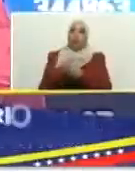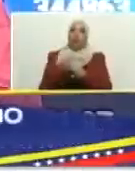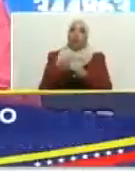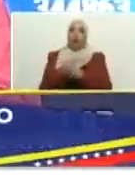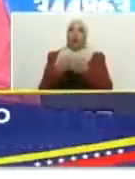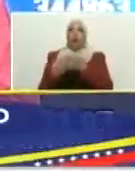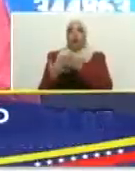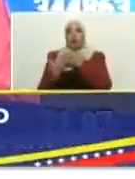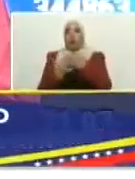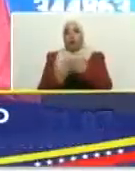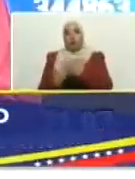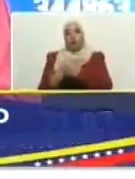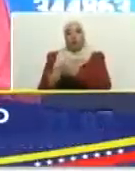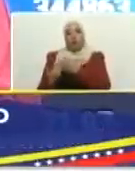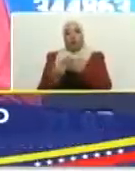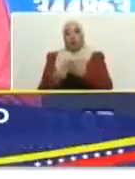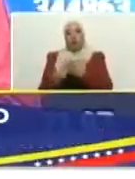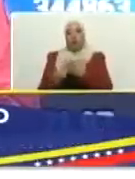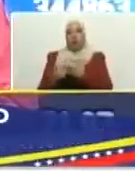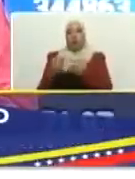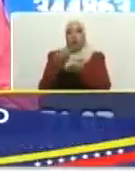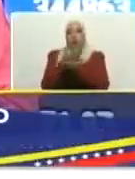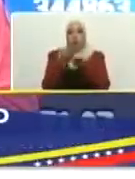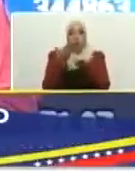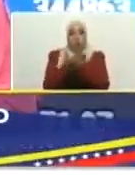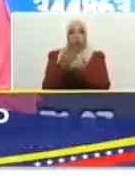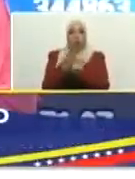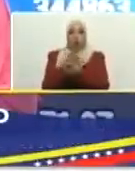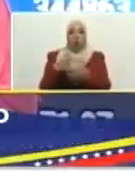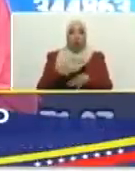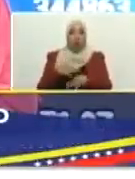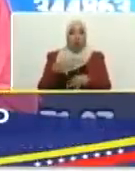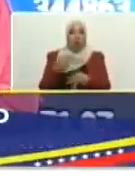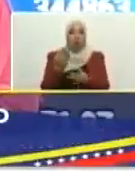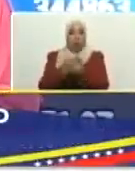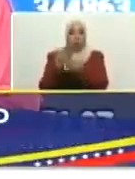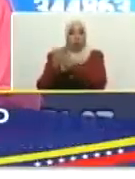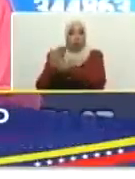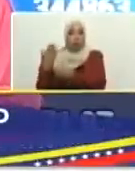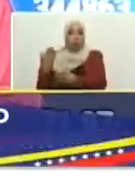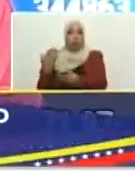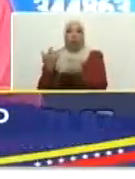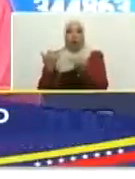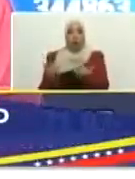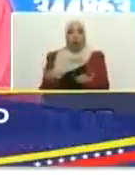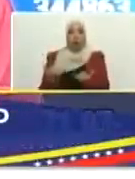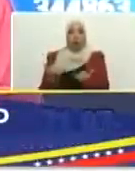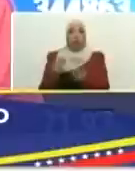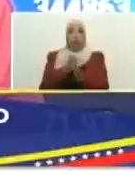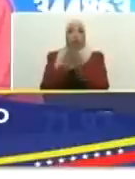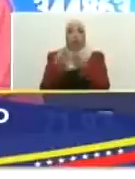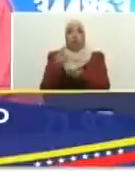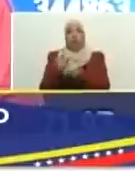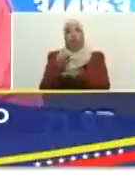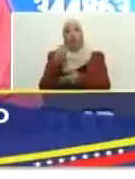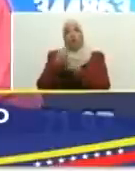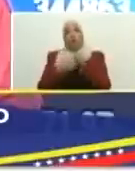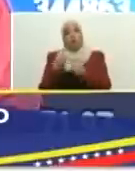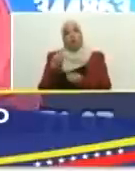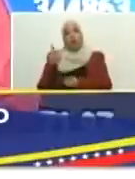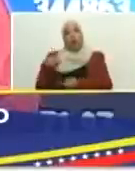estudio. Ya he recibido documentos bien interesantes. Y estamos ahora en lo que yo llamo la cuarta